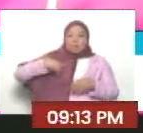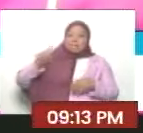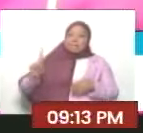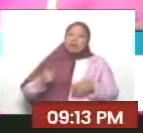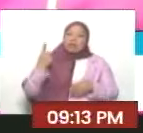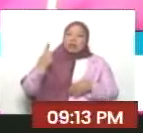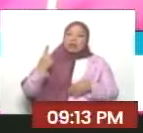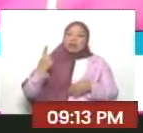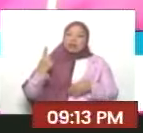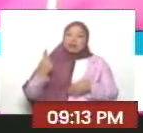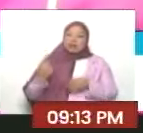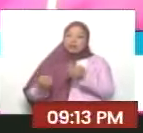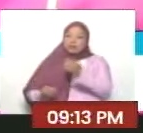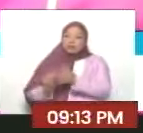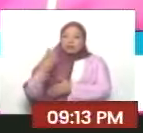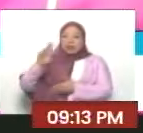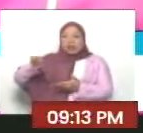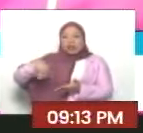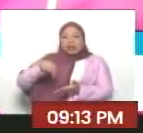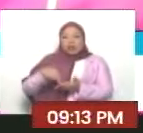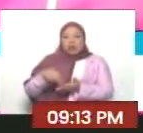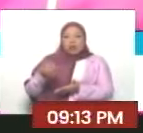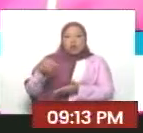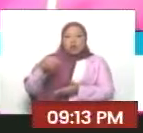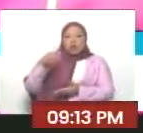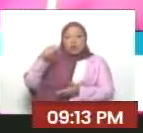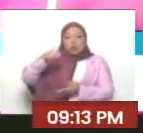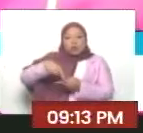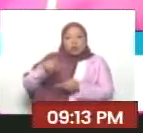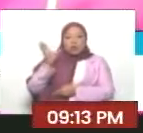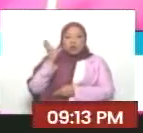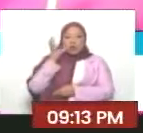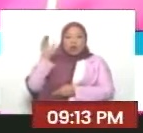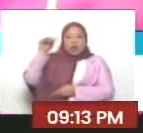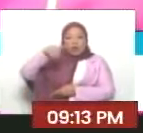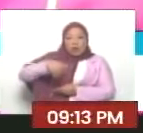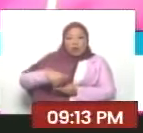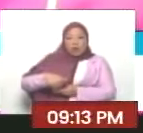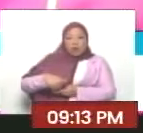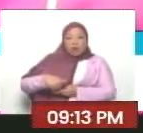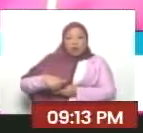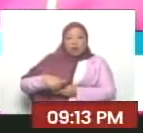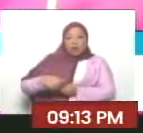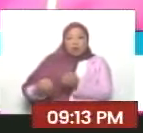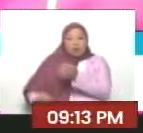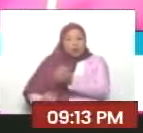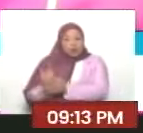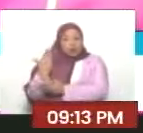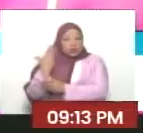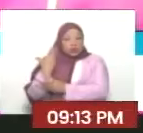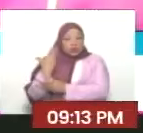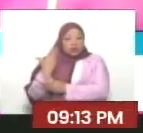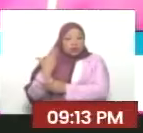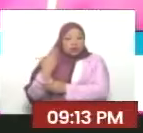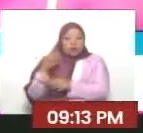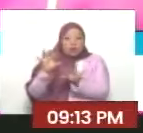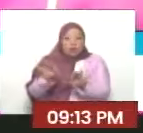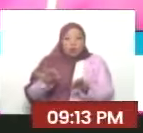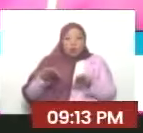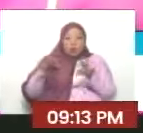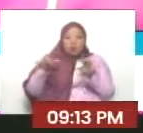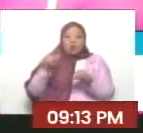primera semilla nacional que trajimos a Miranda, Pozo de Rosas. La semilla importada canadiense